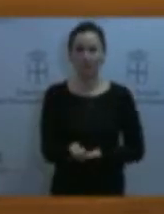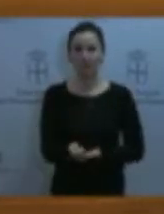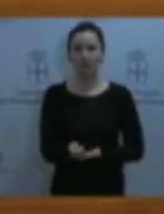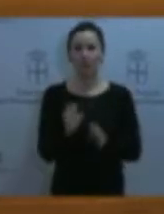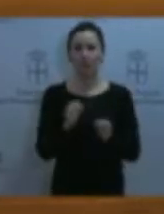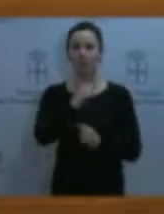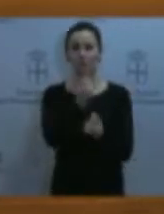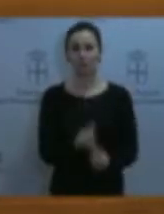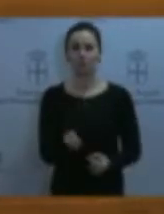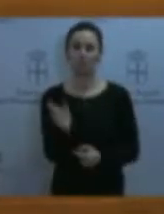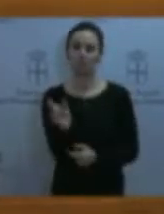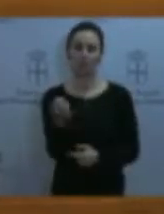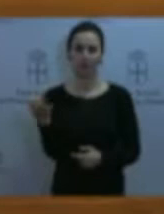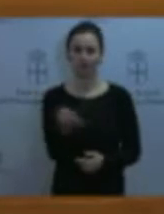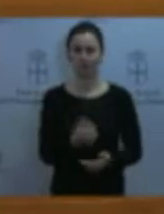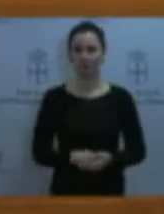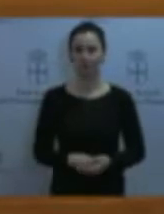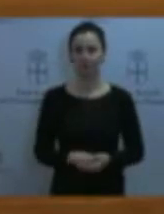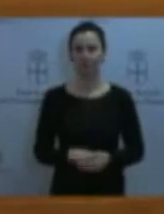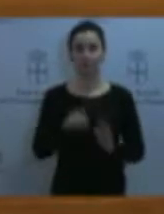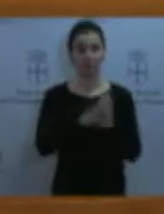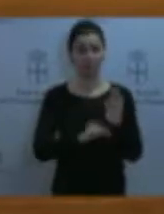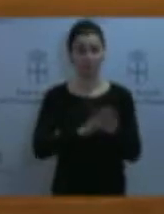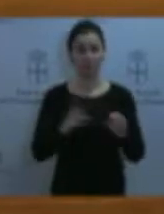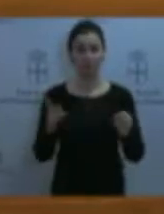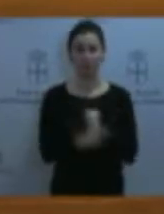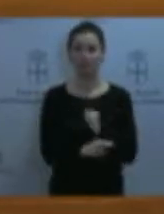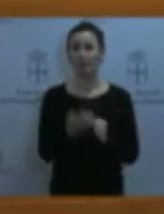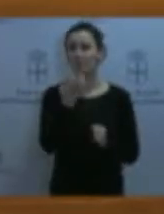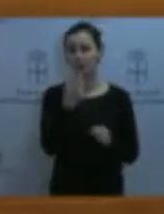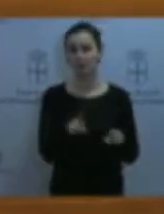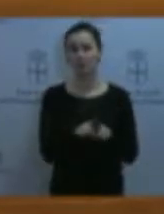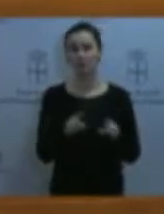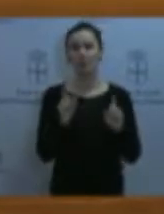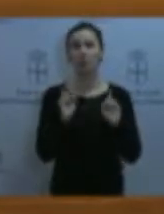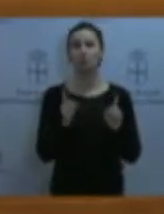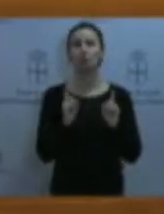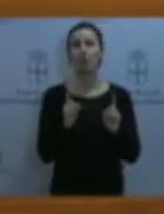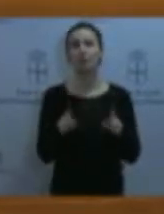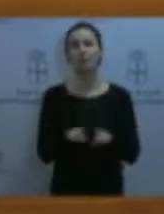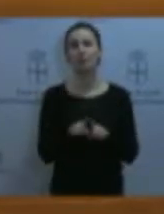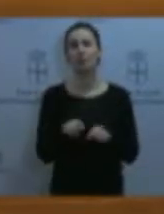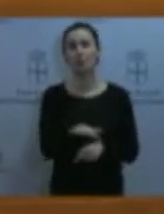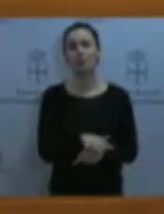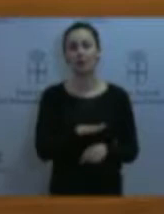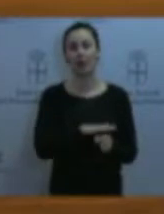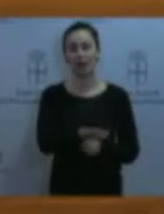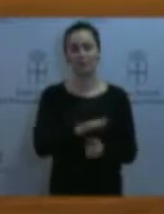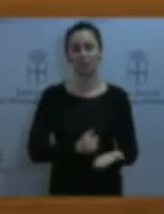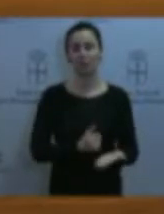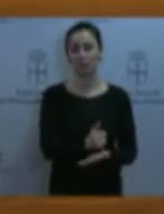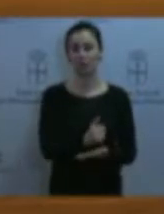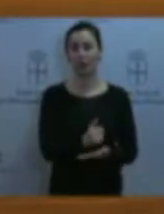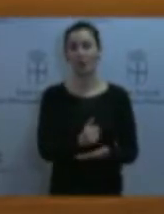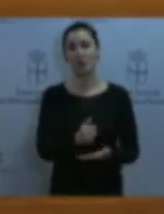Medidas para evitar, por ejemplo, la discriminación simplemente en la zona rural por razón de sexo. Medidas para favorecer el empleo de calidad por